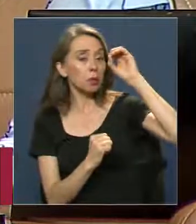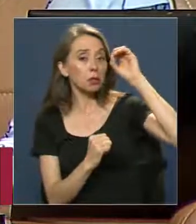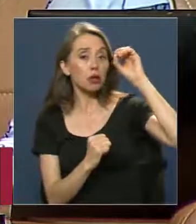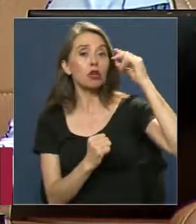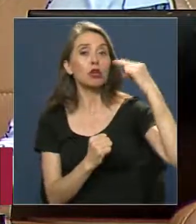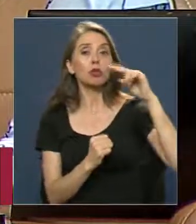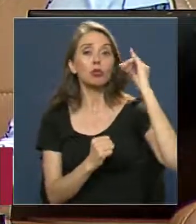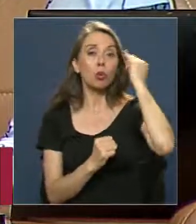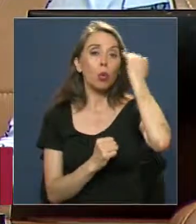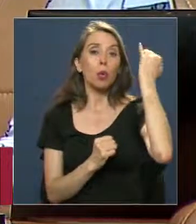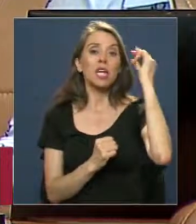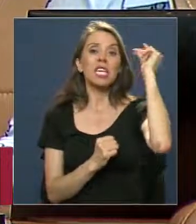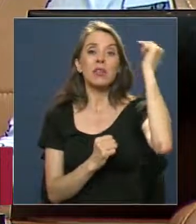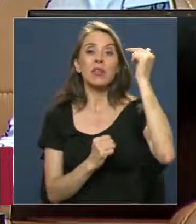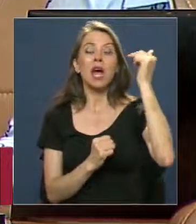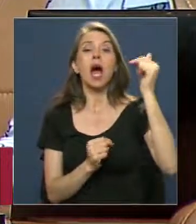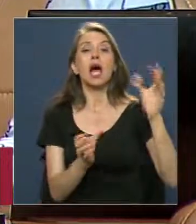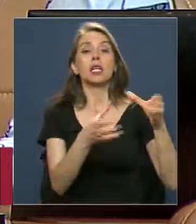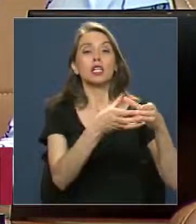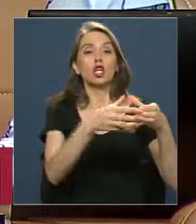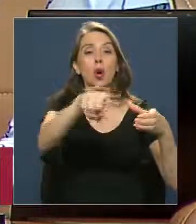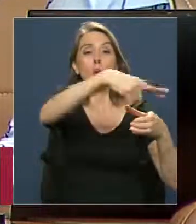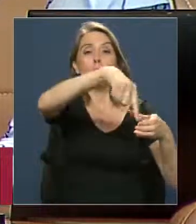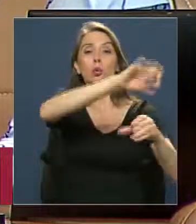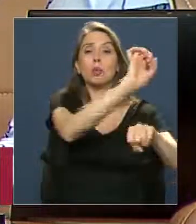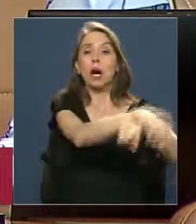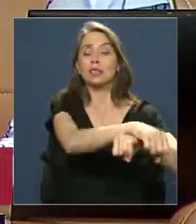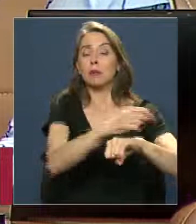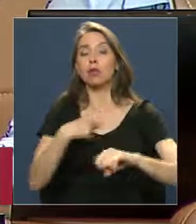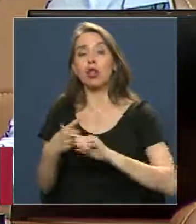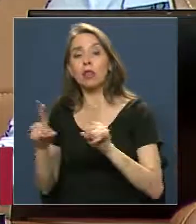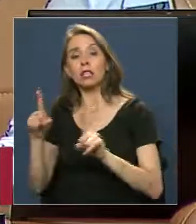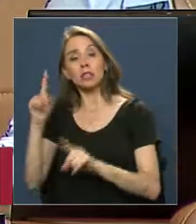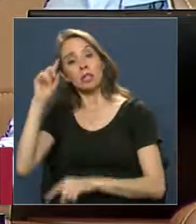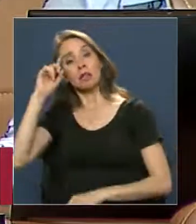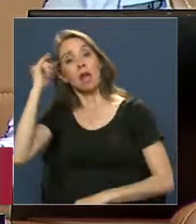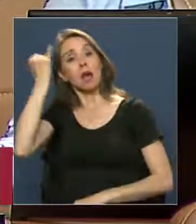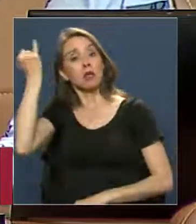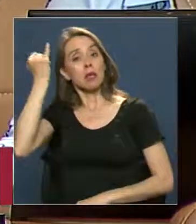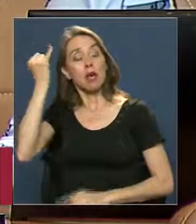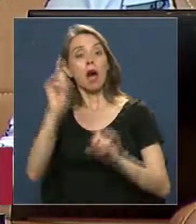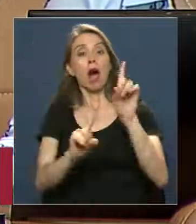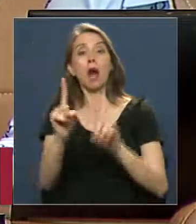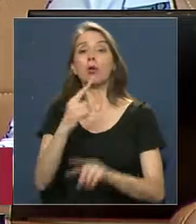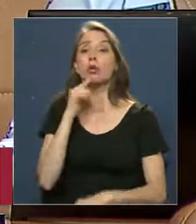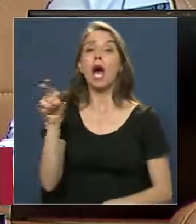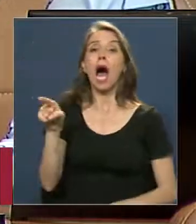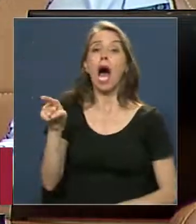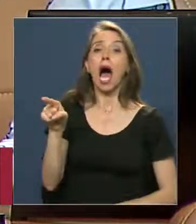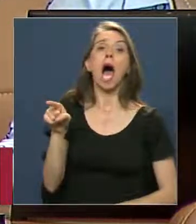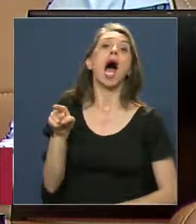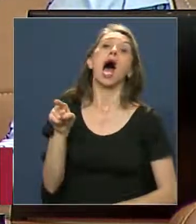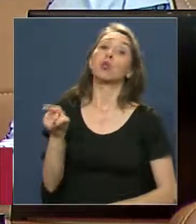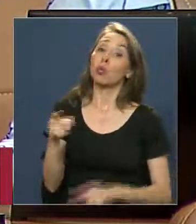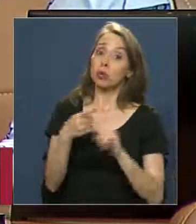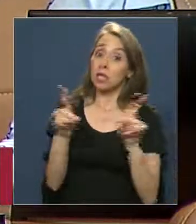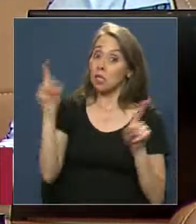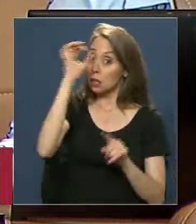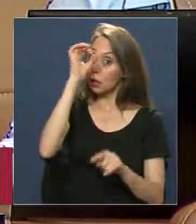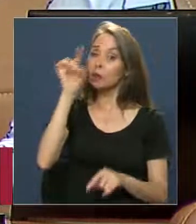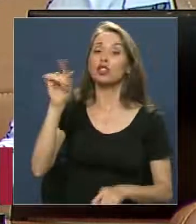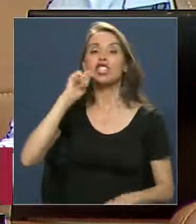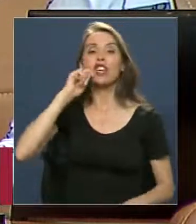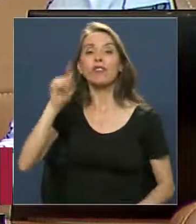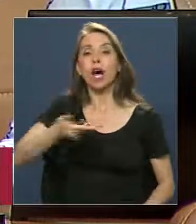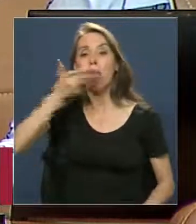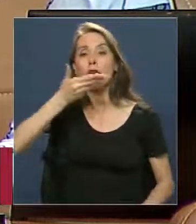idea generalmente aceptada por un grupo en particular es considerada por algunos como discurso de odio. Ahora